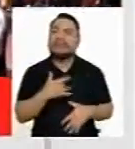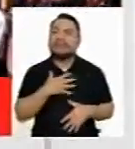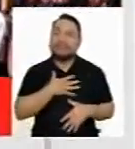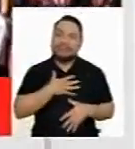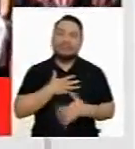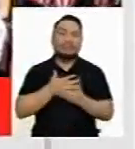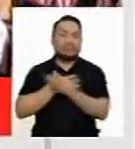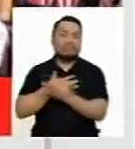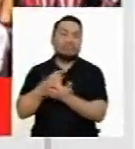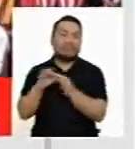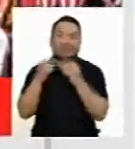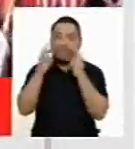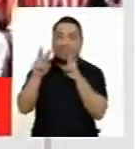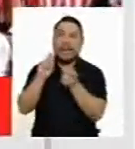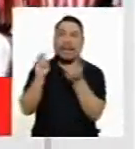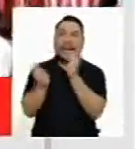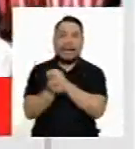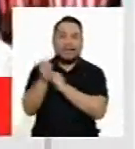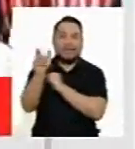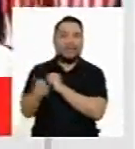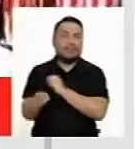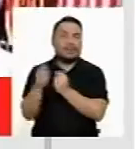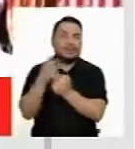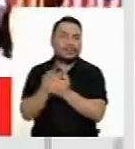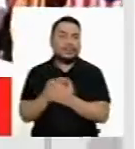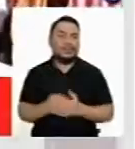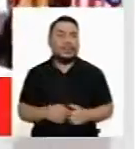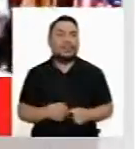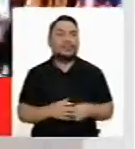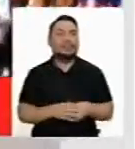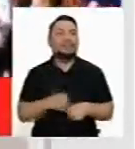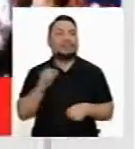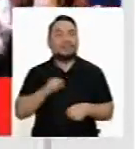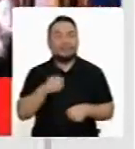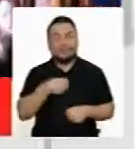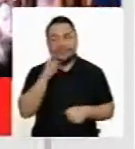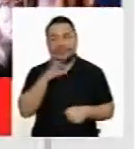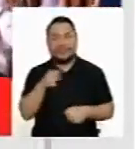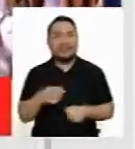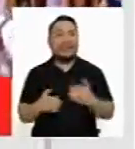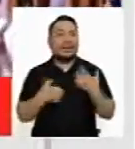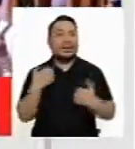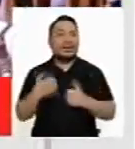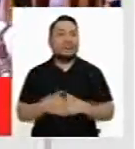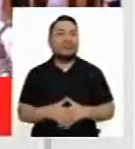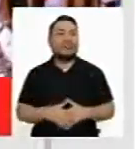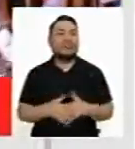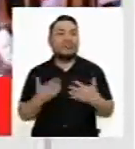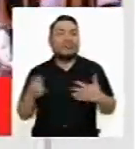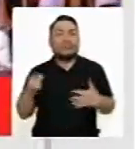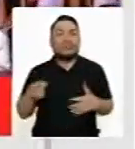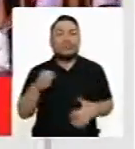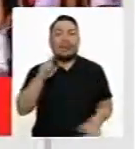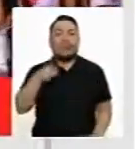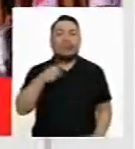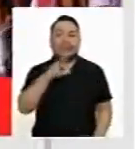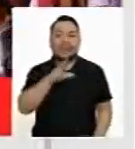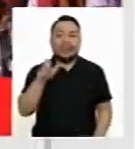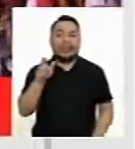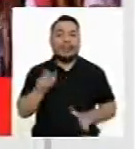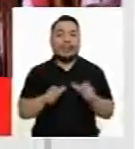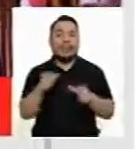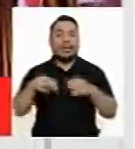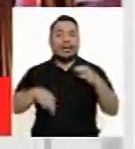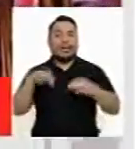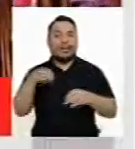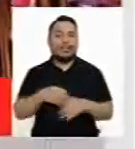de lo que de cambio de esa persona. Yo te puedo contar que en el Gran Teatro Nacional fue muy emocionante porque estuvieron 1.300 personas en el teatro, de